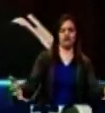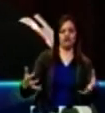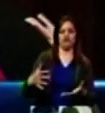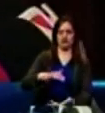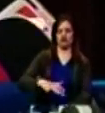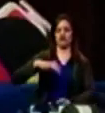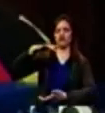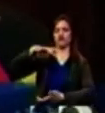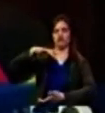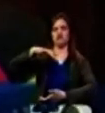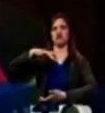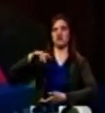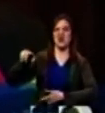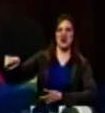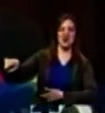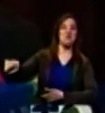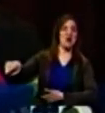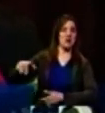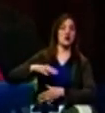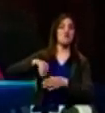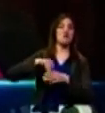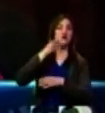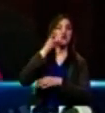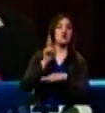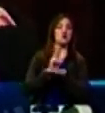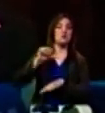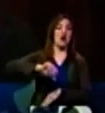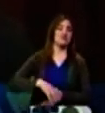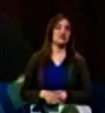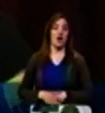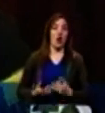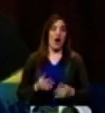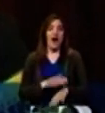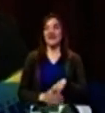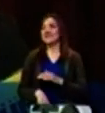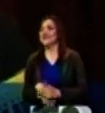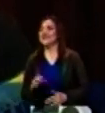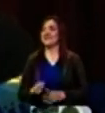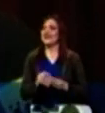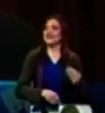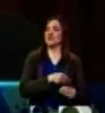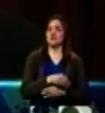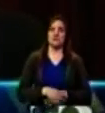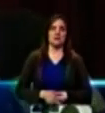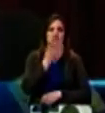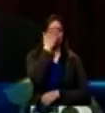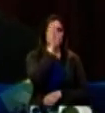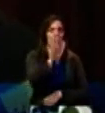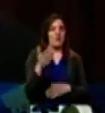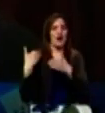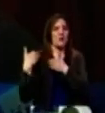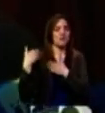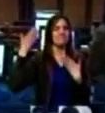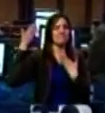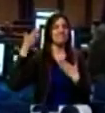pruebas necesarias, porque él tiene indicios de peculado. No puede venir a lavarse las manos, él tiene que responder por la